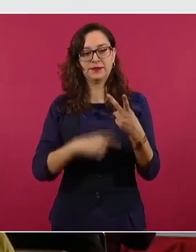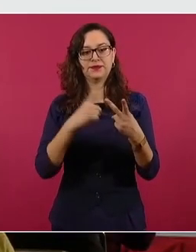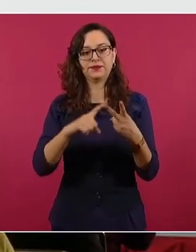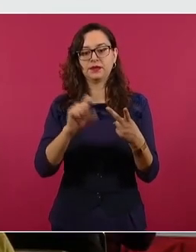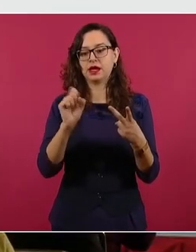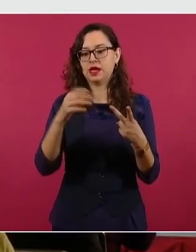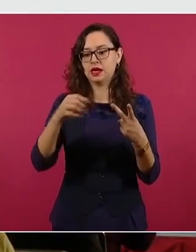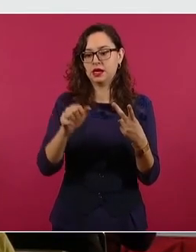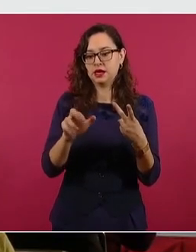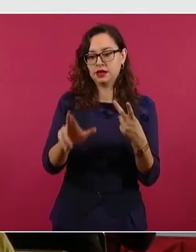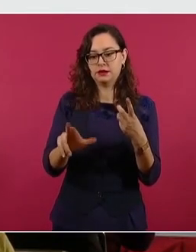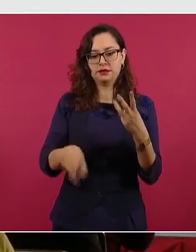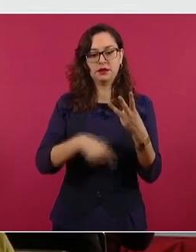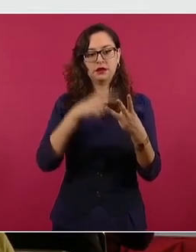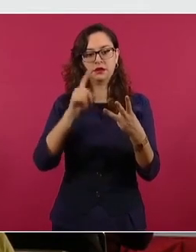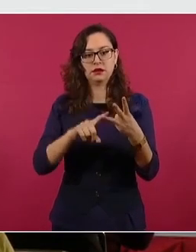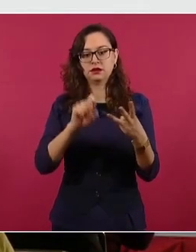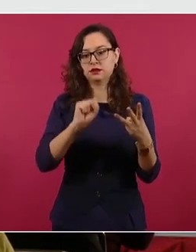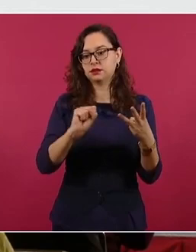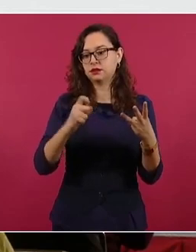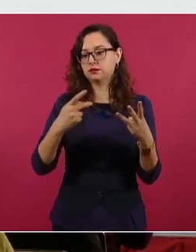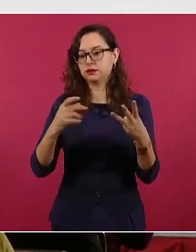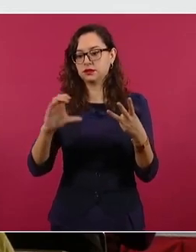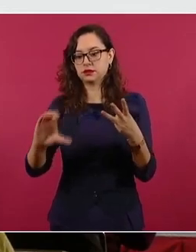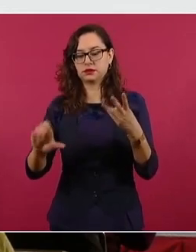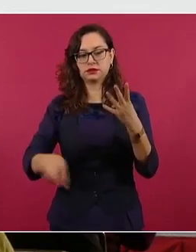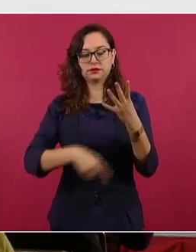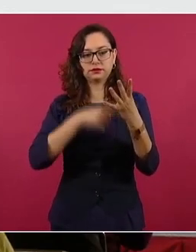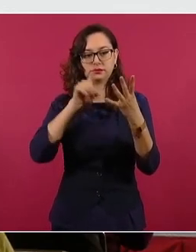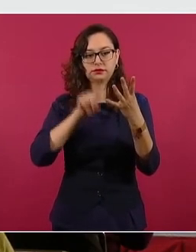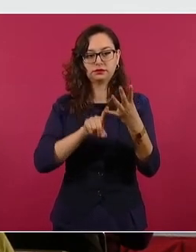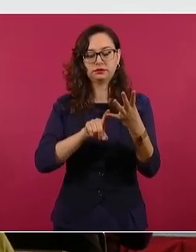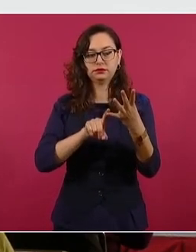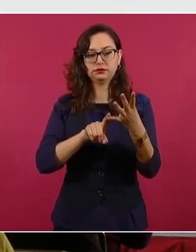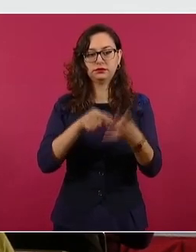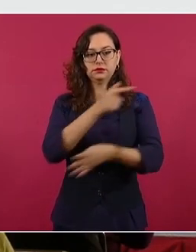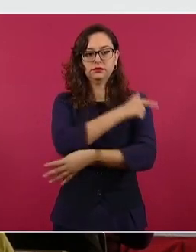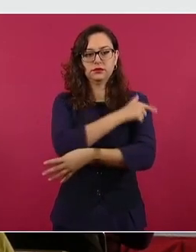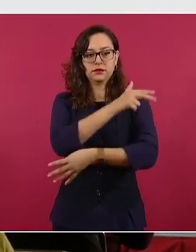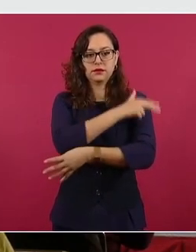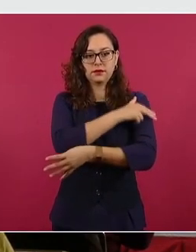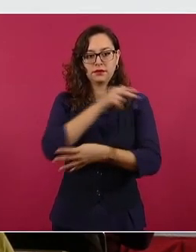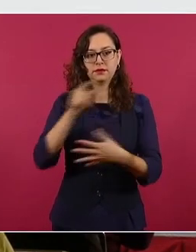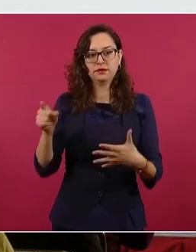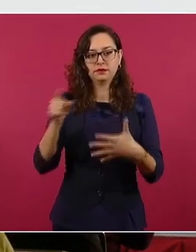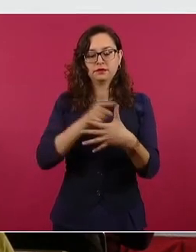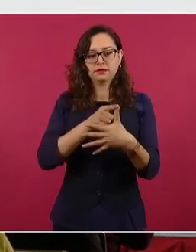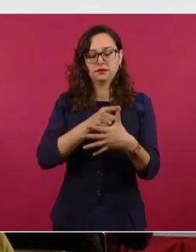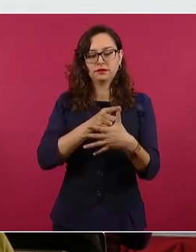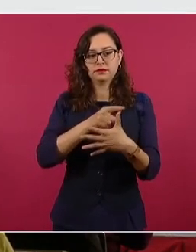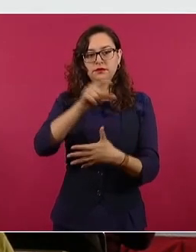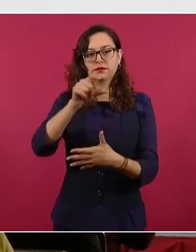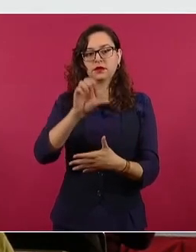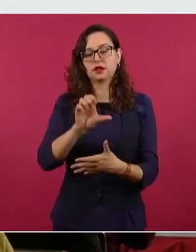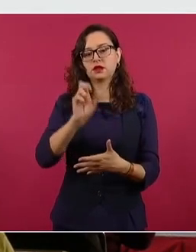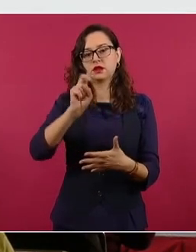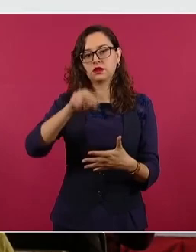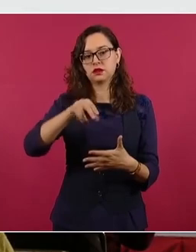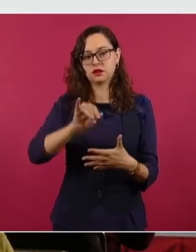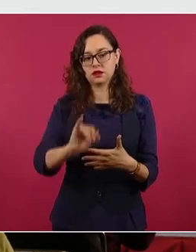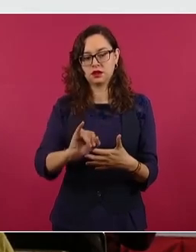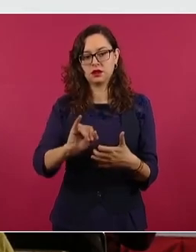Secretaría de la Marina, la Secretaría de Seguridad y Protección Ciudadana, la Guardia Nacional, el Centro Nacional de